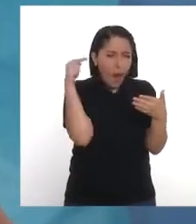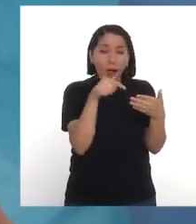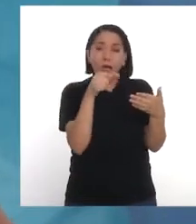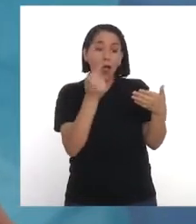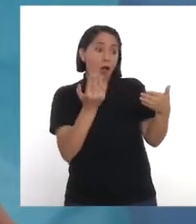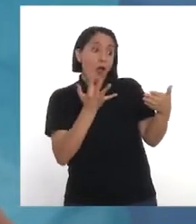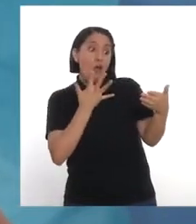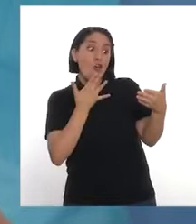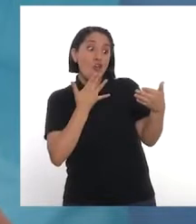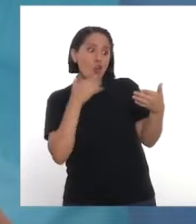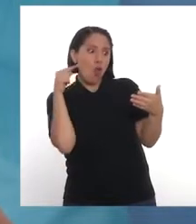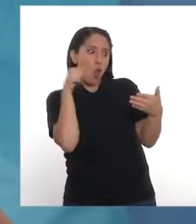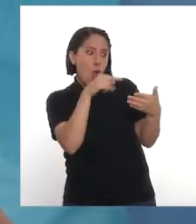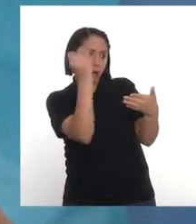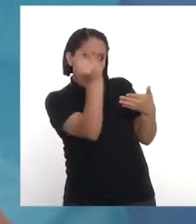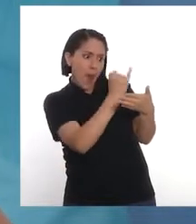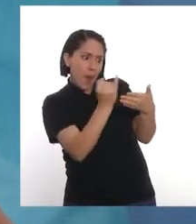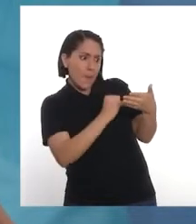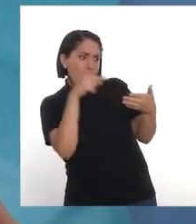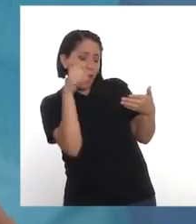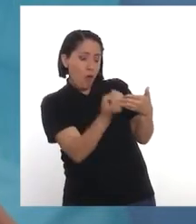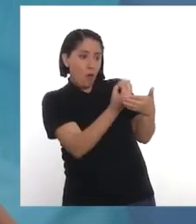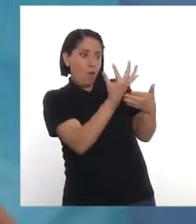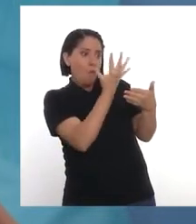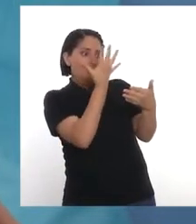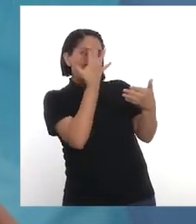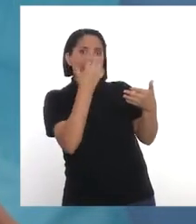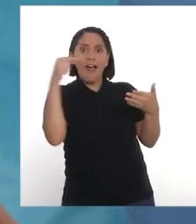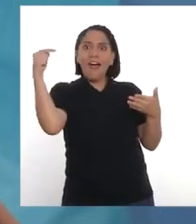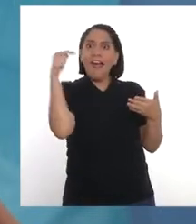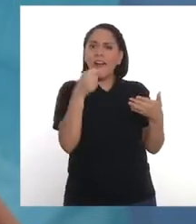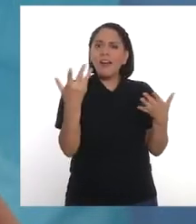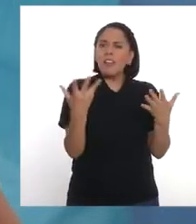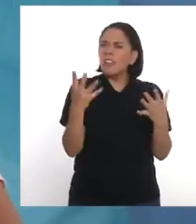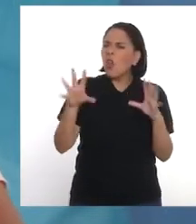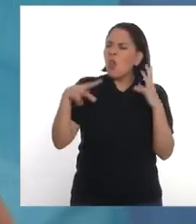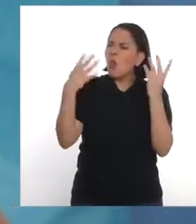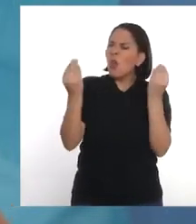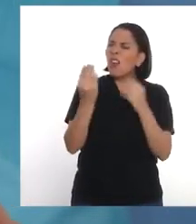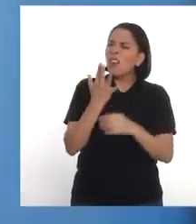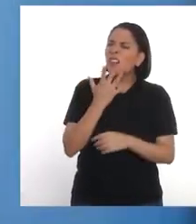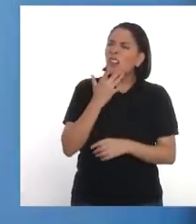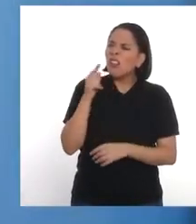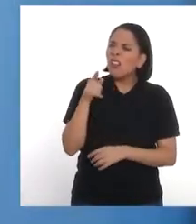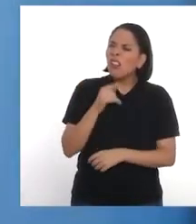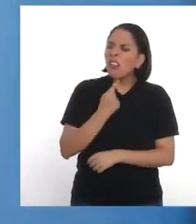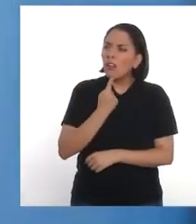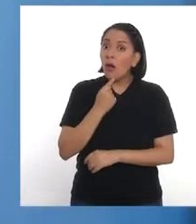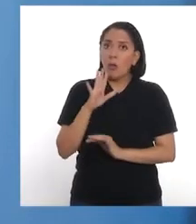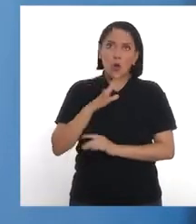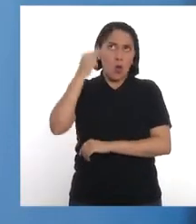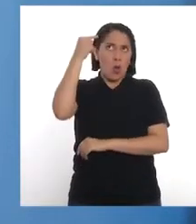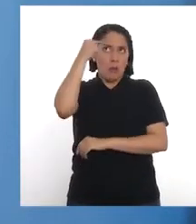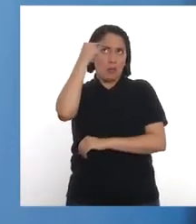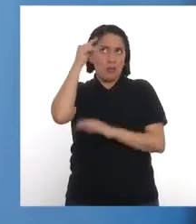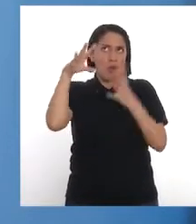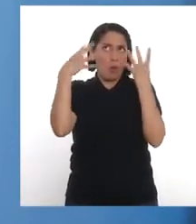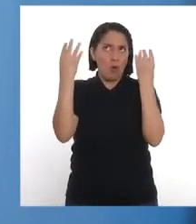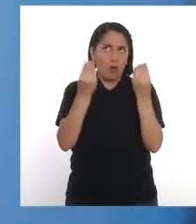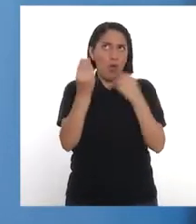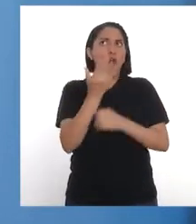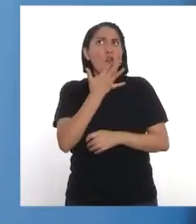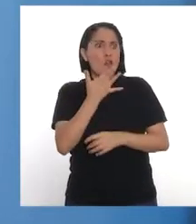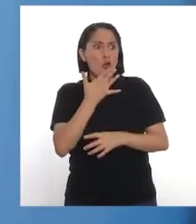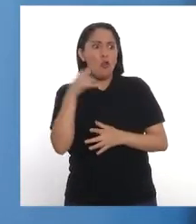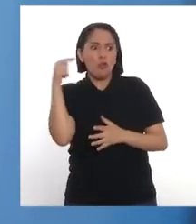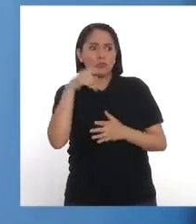colores ayudan a hacer de que las imágenes se sientan más vivas. ¿Y tú por qué dijiste el color? Bueno, yo pensé eso porque el color